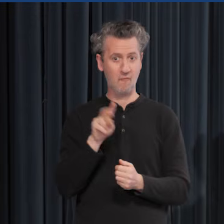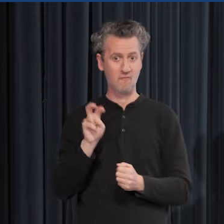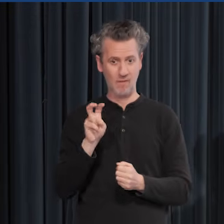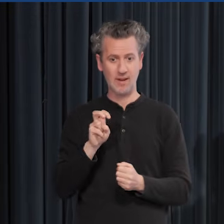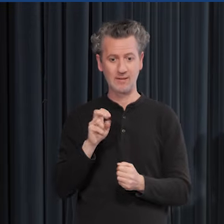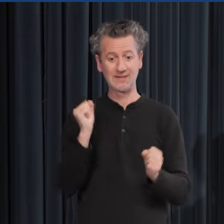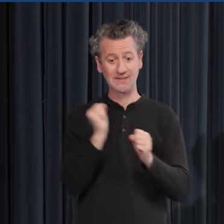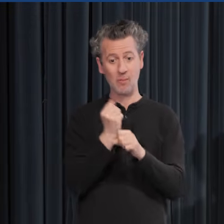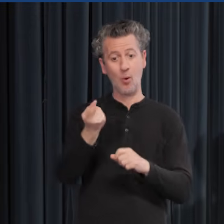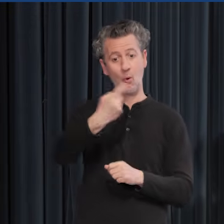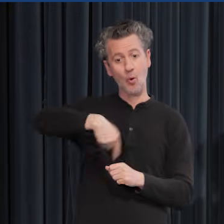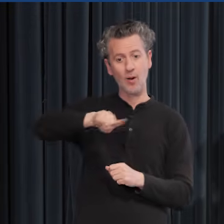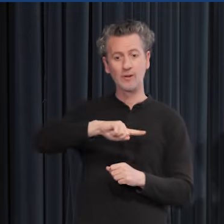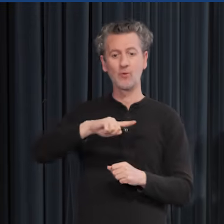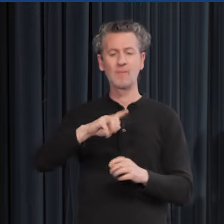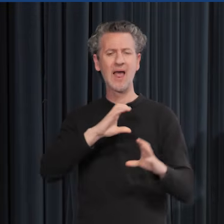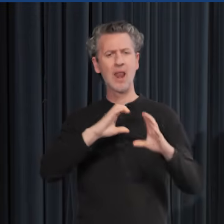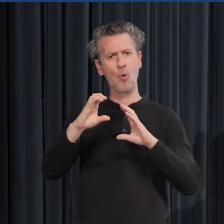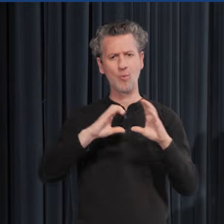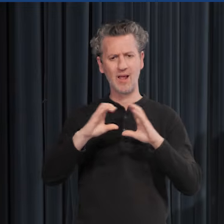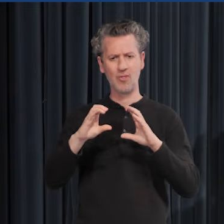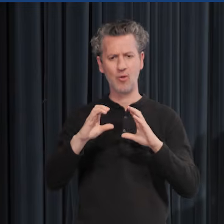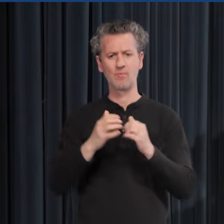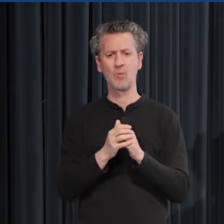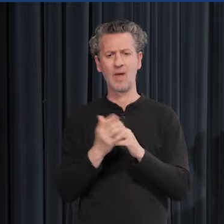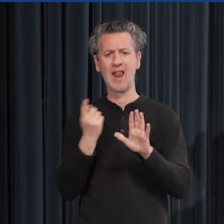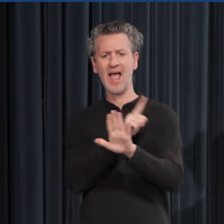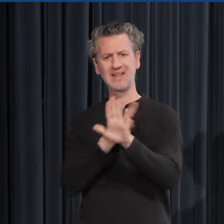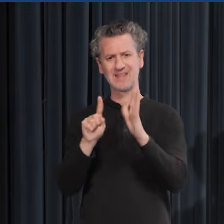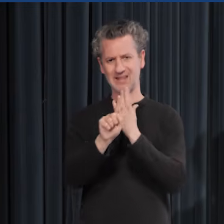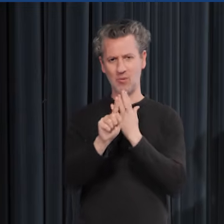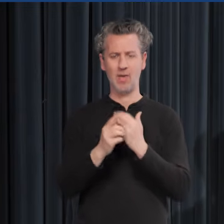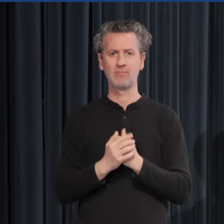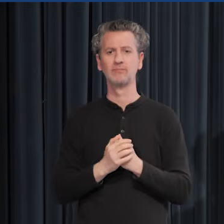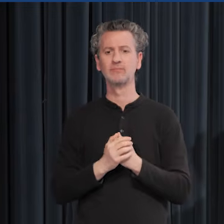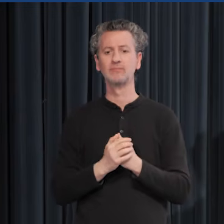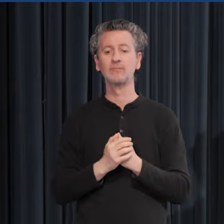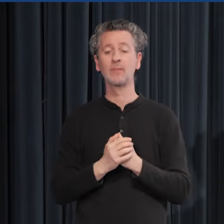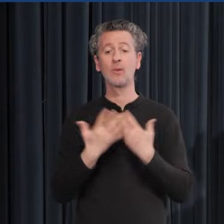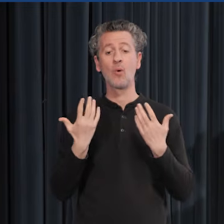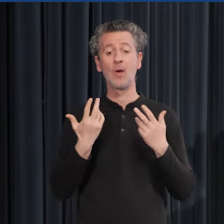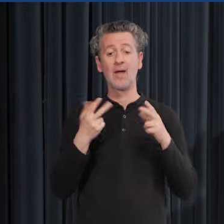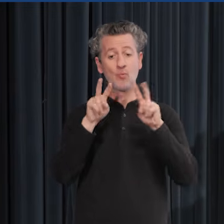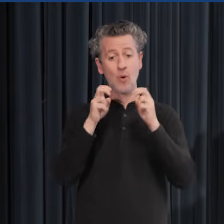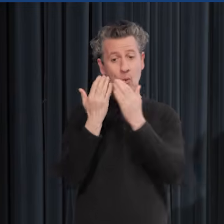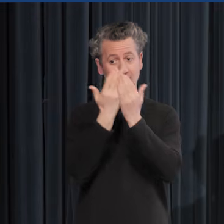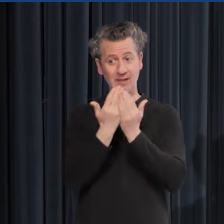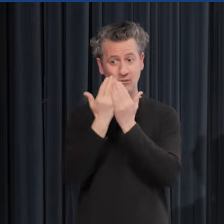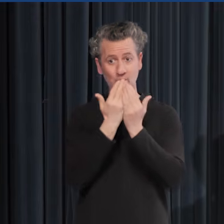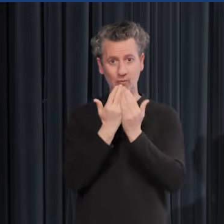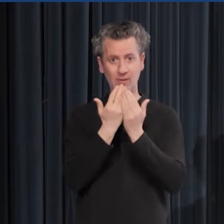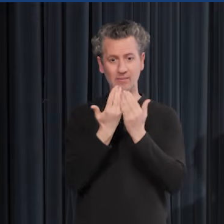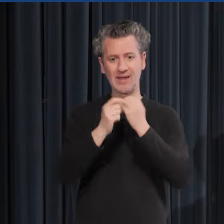trabajar con ellos la comunicación asertiva. Los nuevos estudios incorporan estrategias